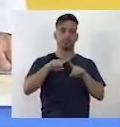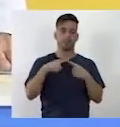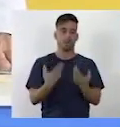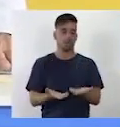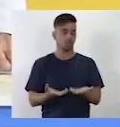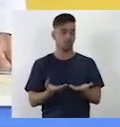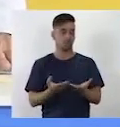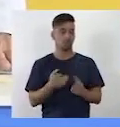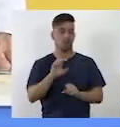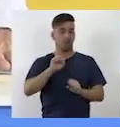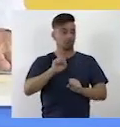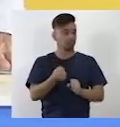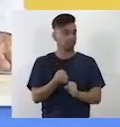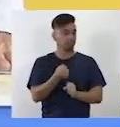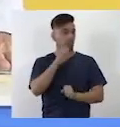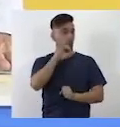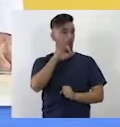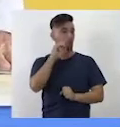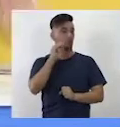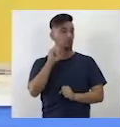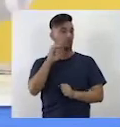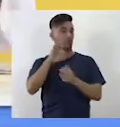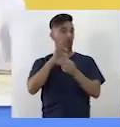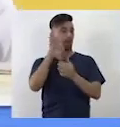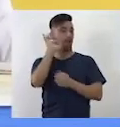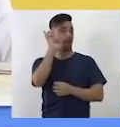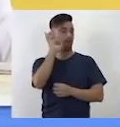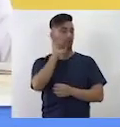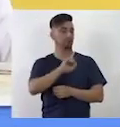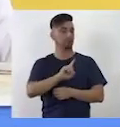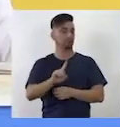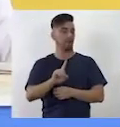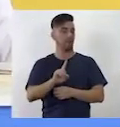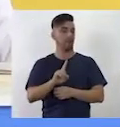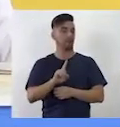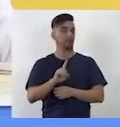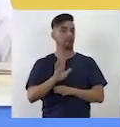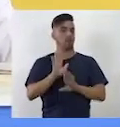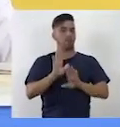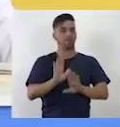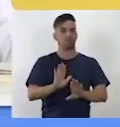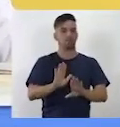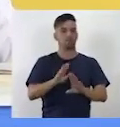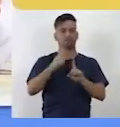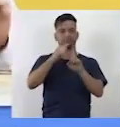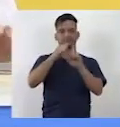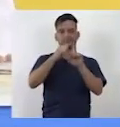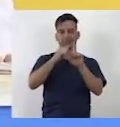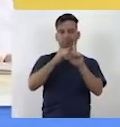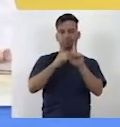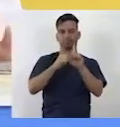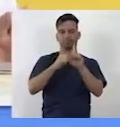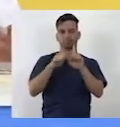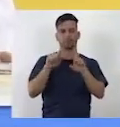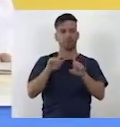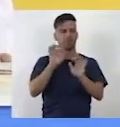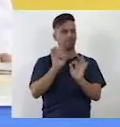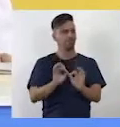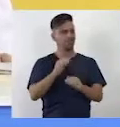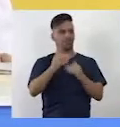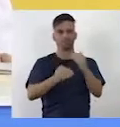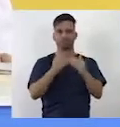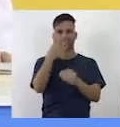hay 80 grados eso usted detiene el proceso para la temperatura la minimiza entonces se detiene